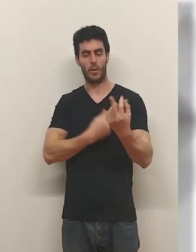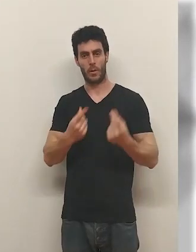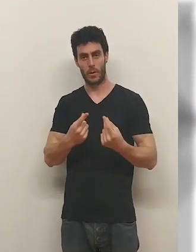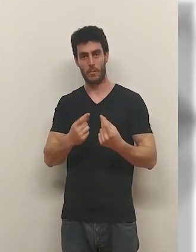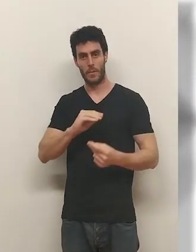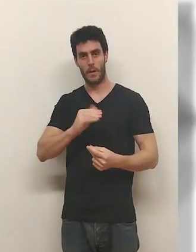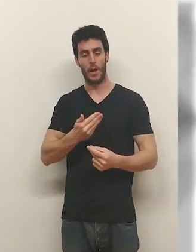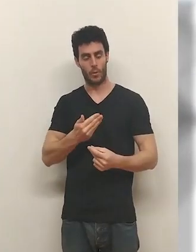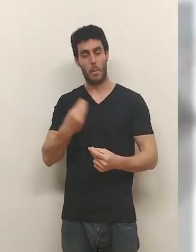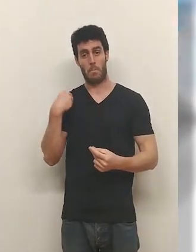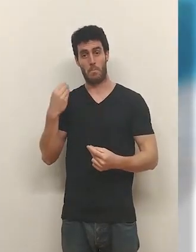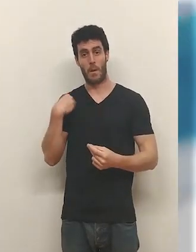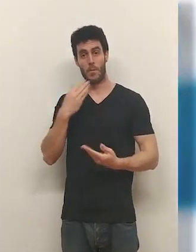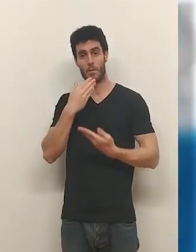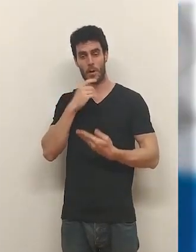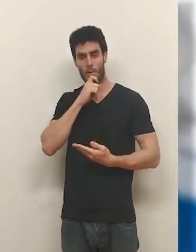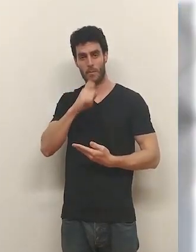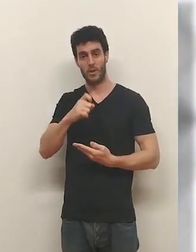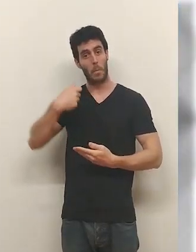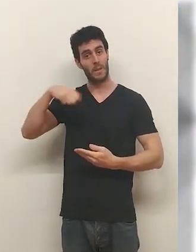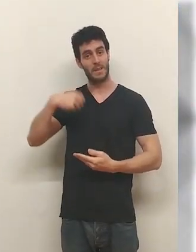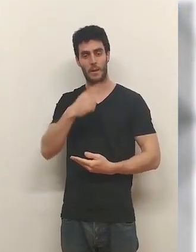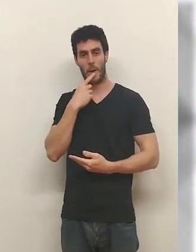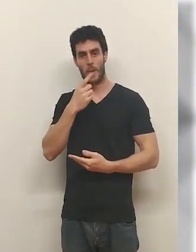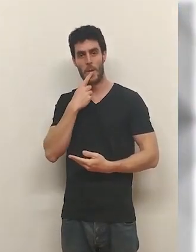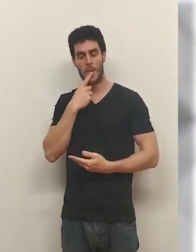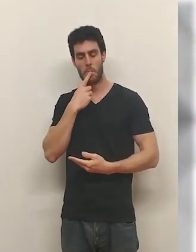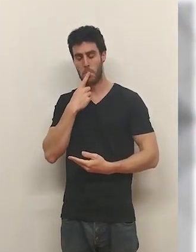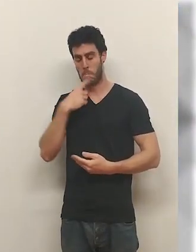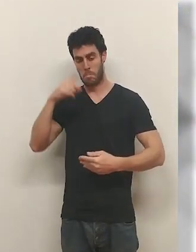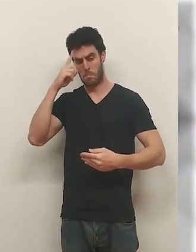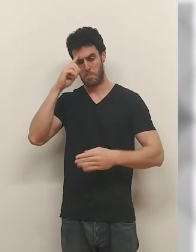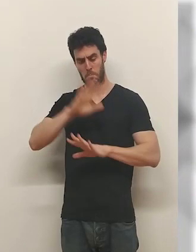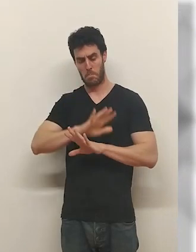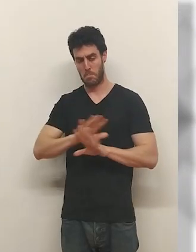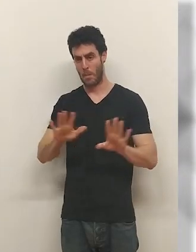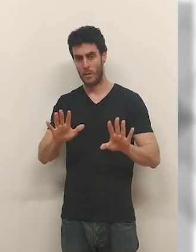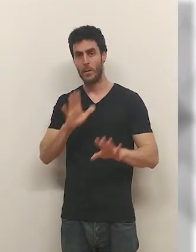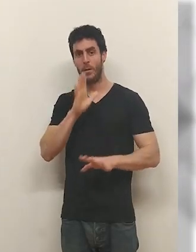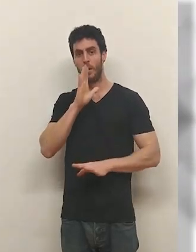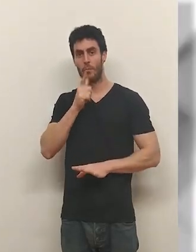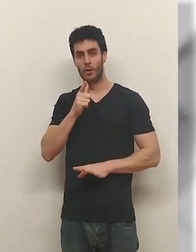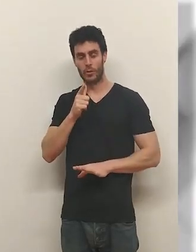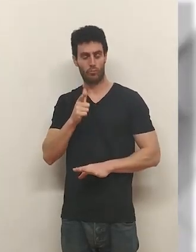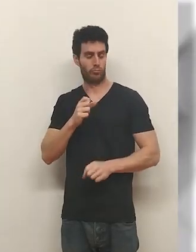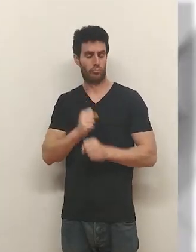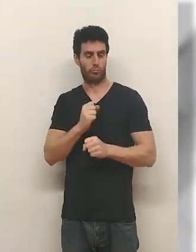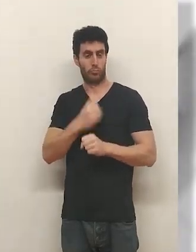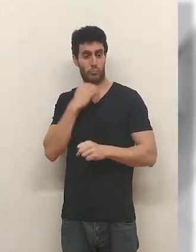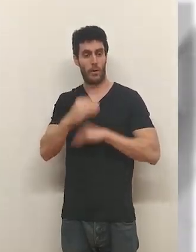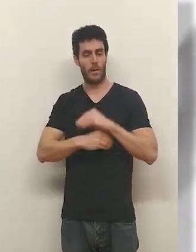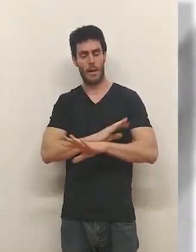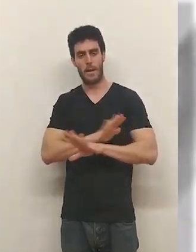El club, que preside Félix Revuelta a través de un comunicado, afirma no haber tenido conocimiento de lo ocurrido y por lo tanto no puede actuar.